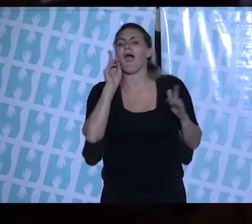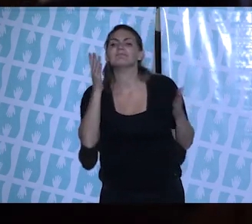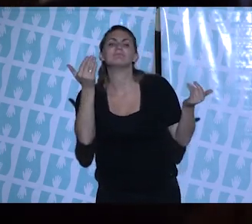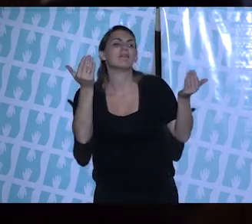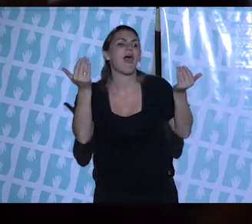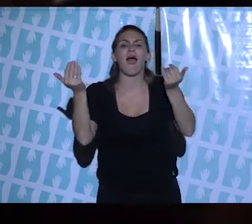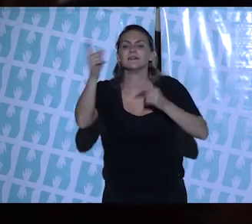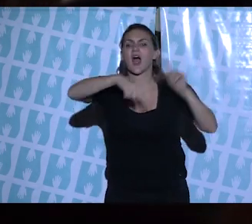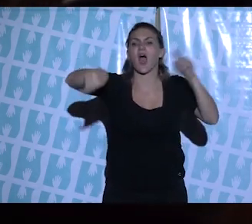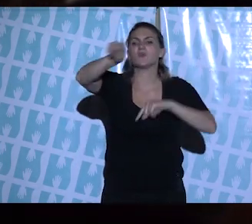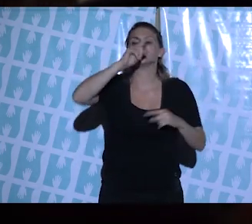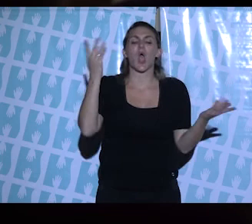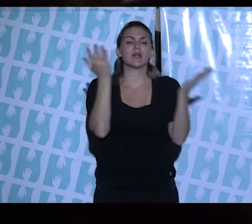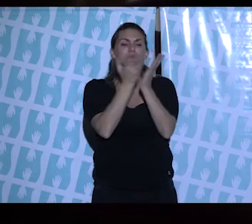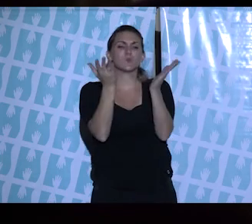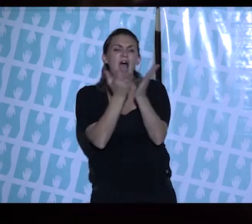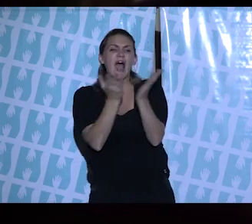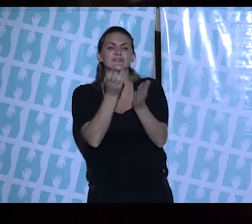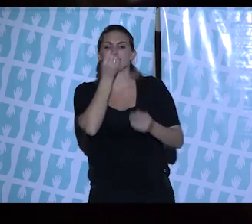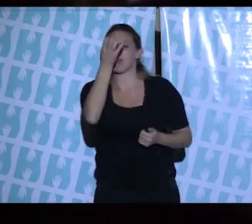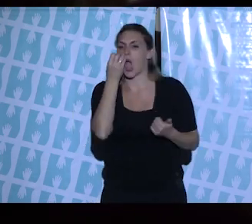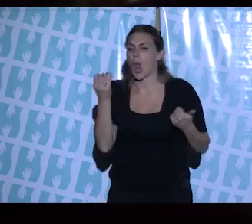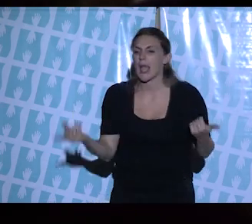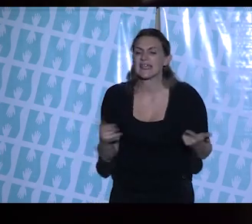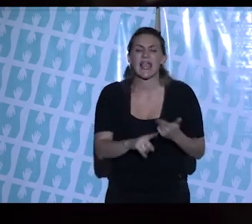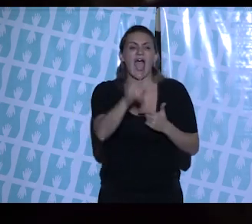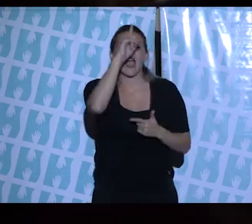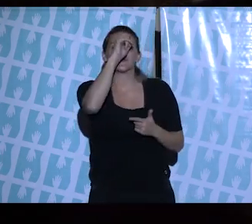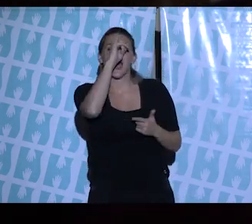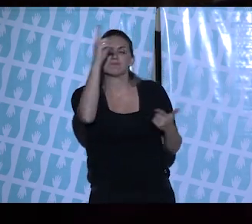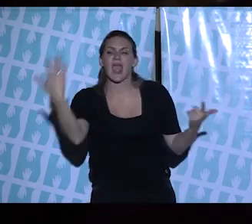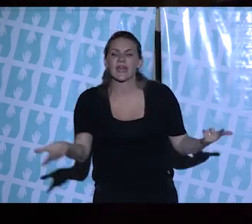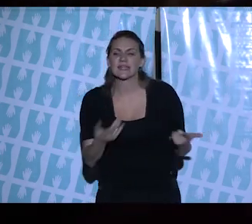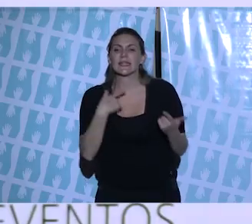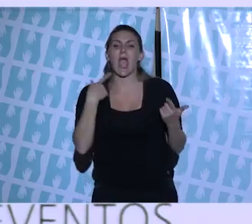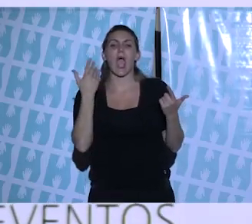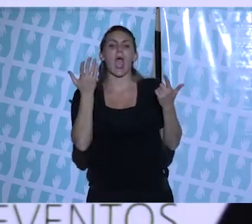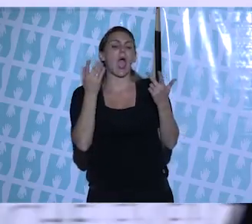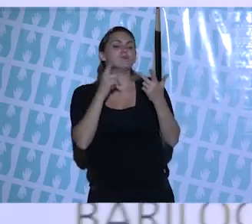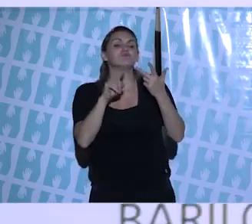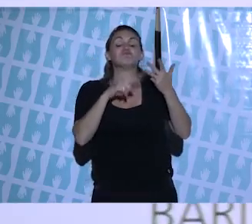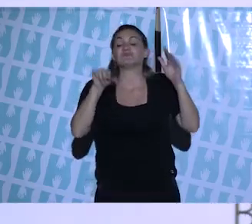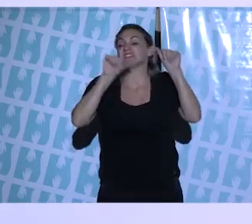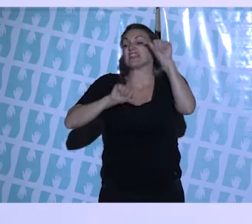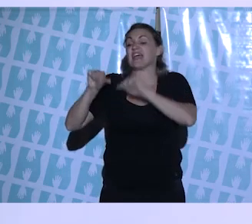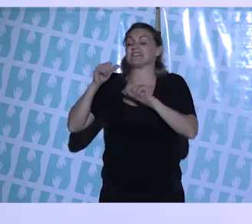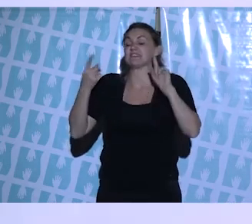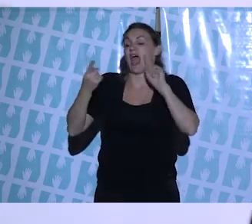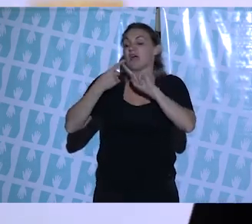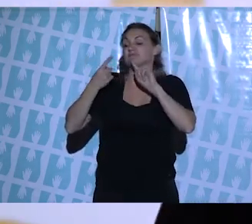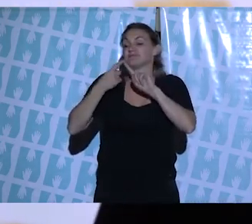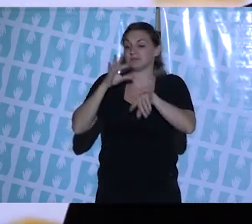estudiantes de biología o de enfermería o de alguna ciencia relacionada con